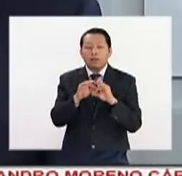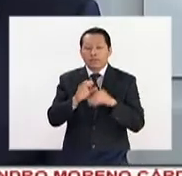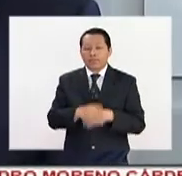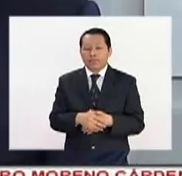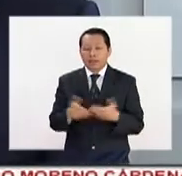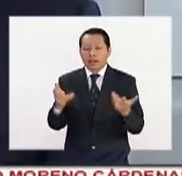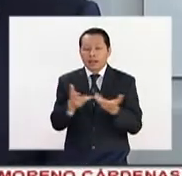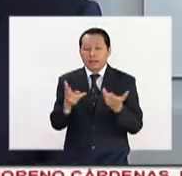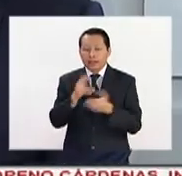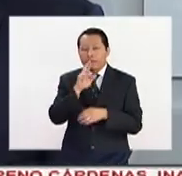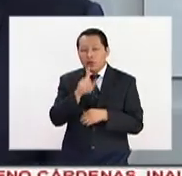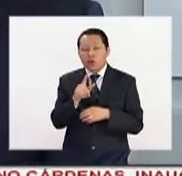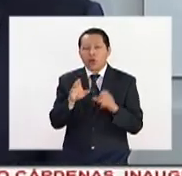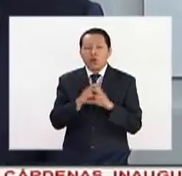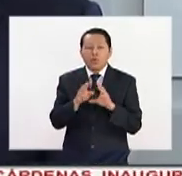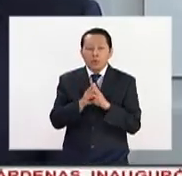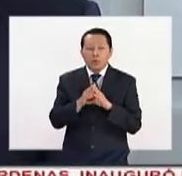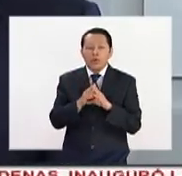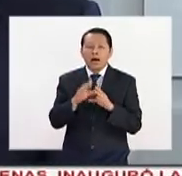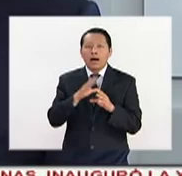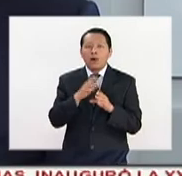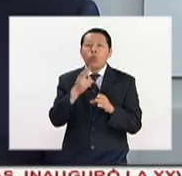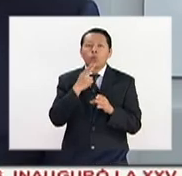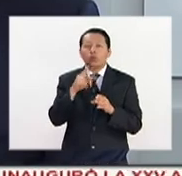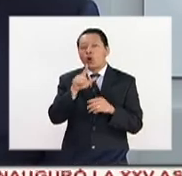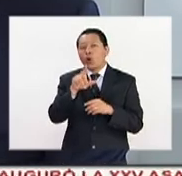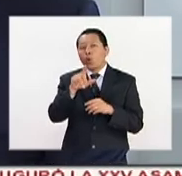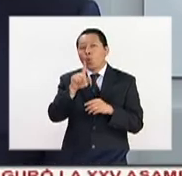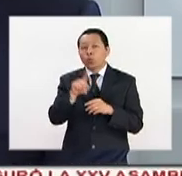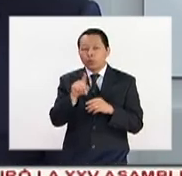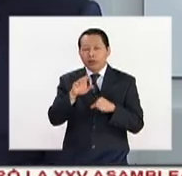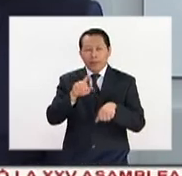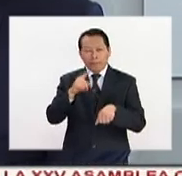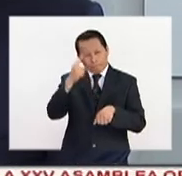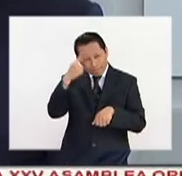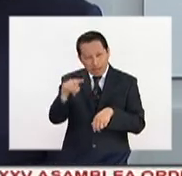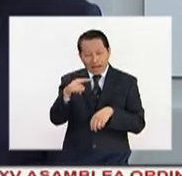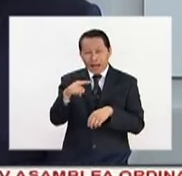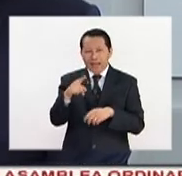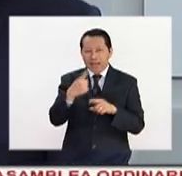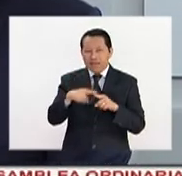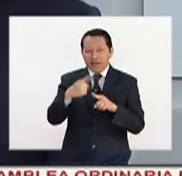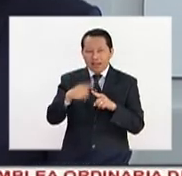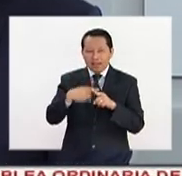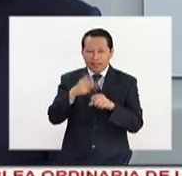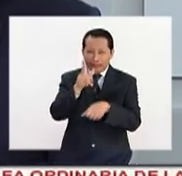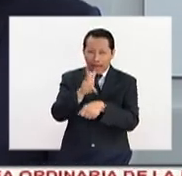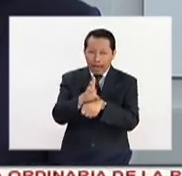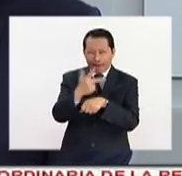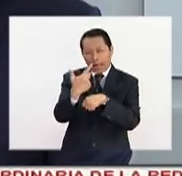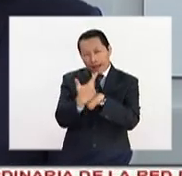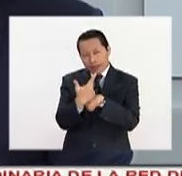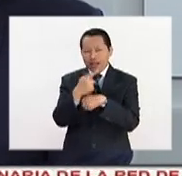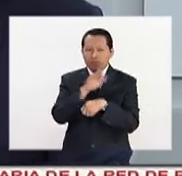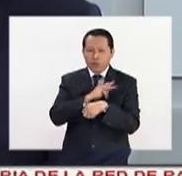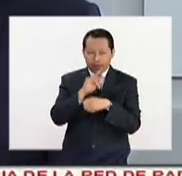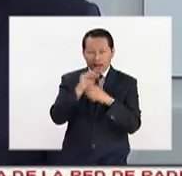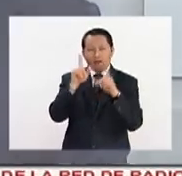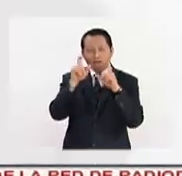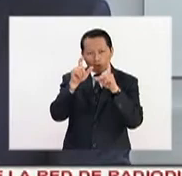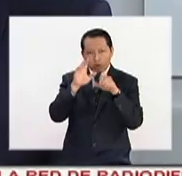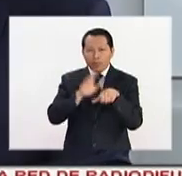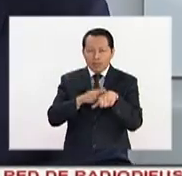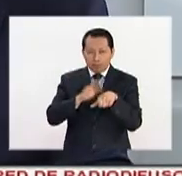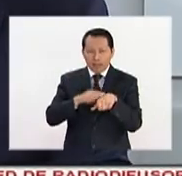se hicieron mejoras justamente en el manejo de la luz para que las distintas cámaras puedan tomar una foto con mayor